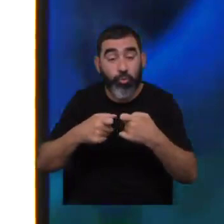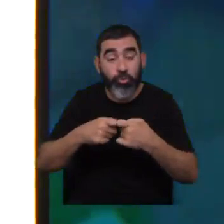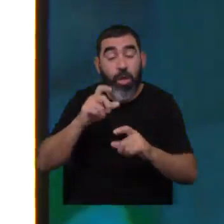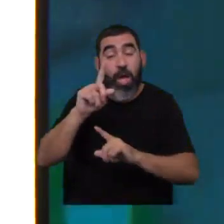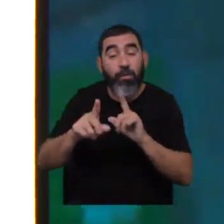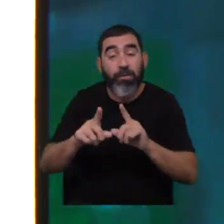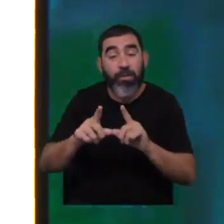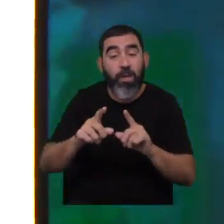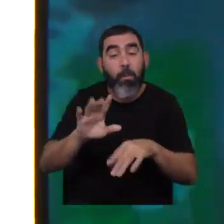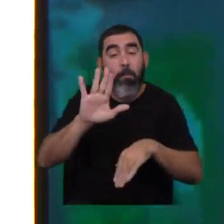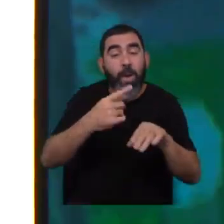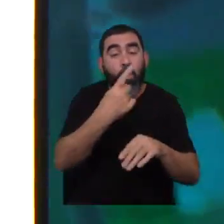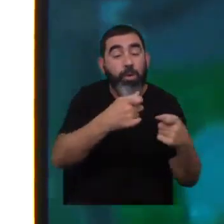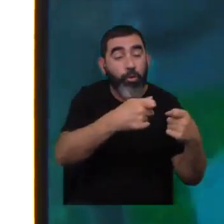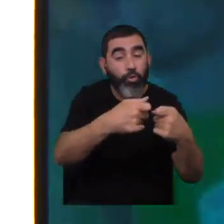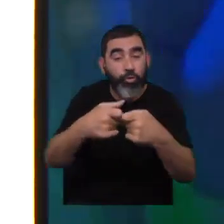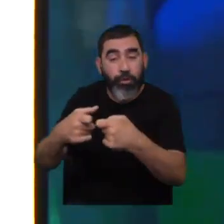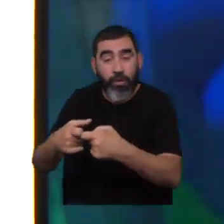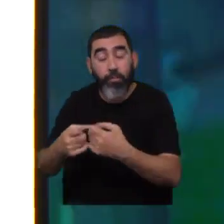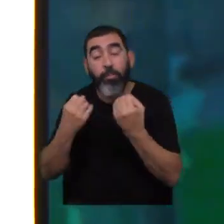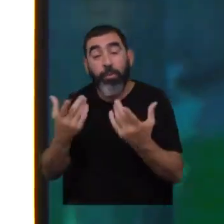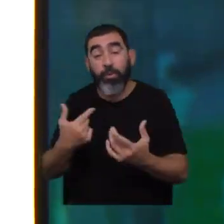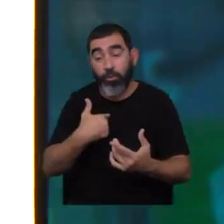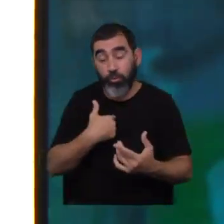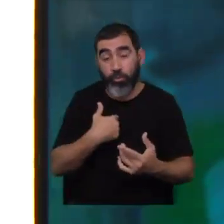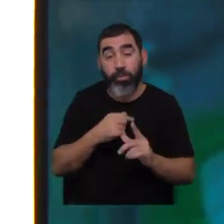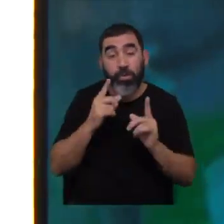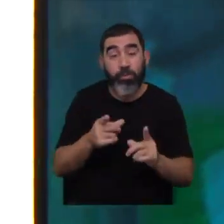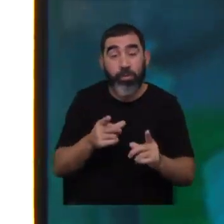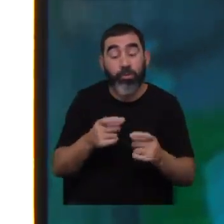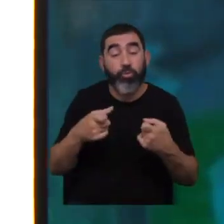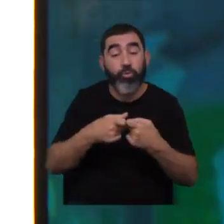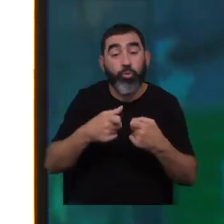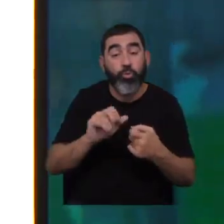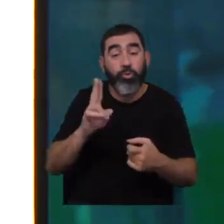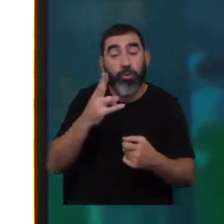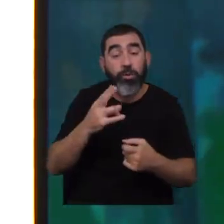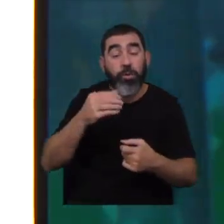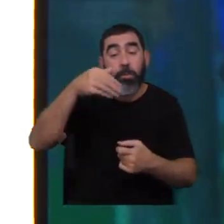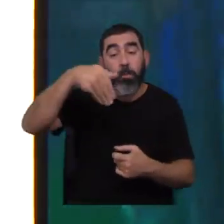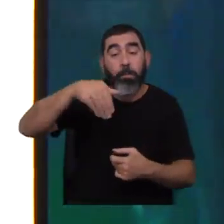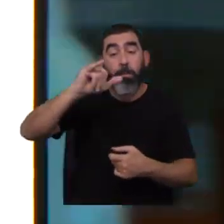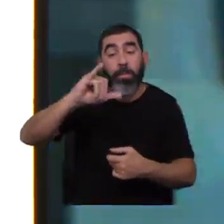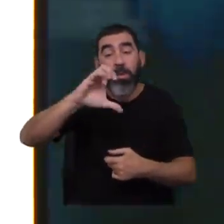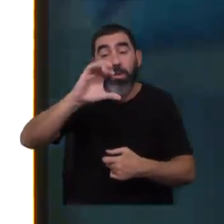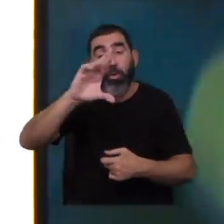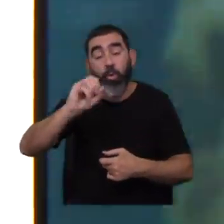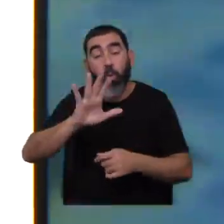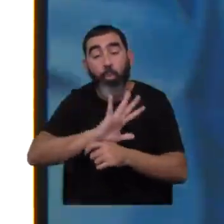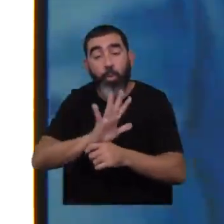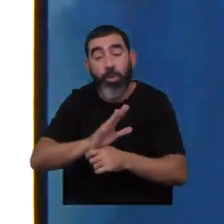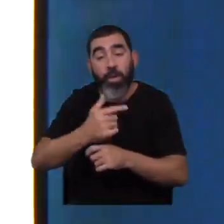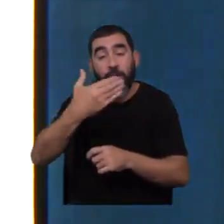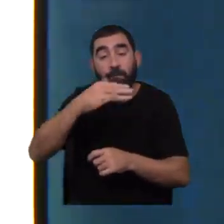estamos en más de una sociedad. Porque, por ejemplo, en mi caso también formo parte de la Sociedad Uruguaya de Microbiología y de la Sociedad Uruguaya de